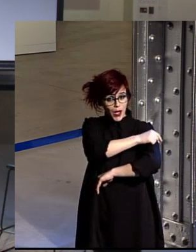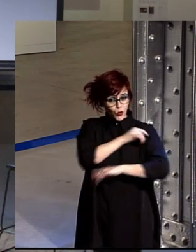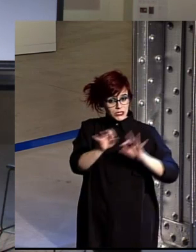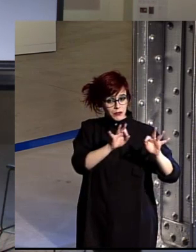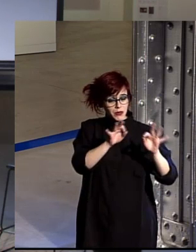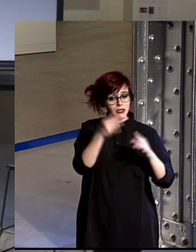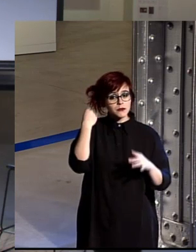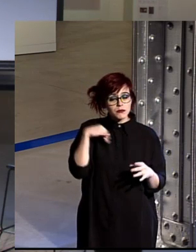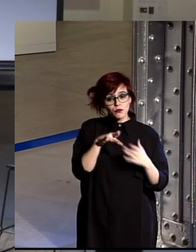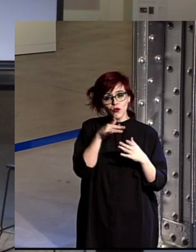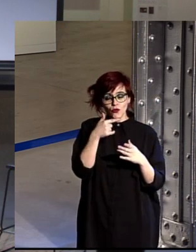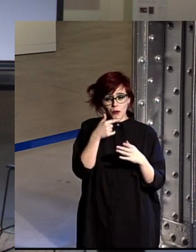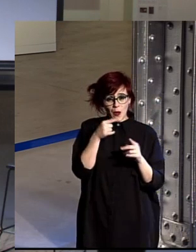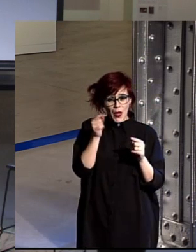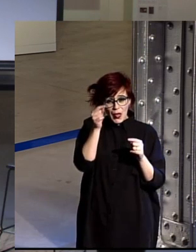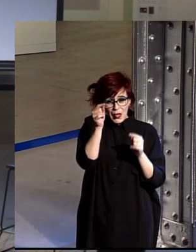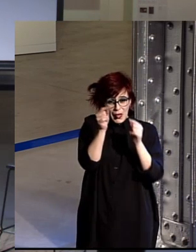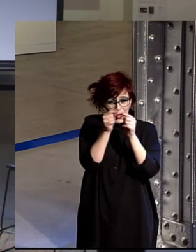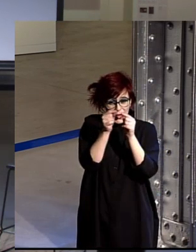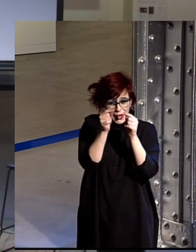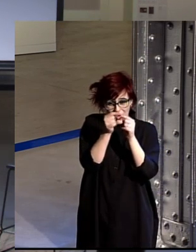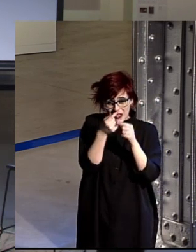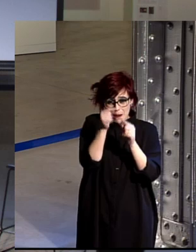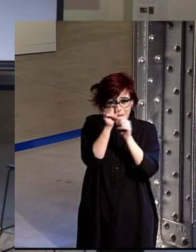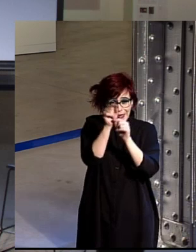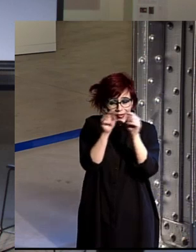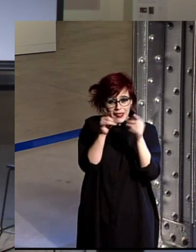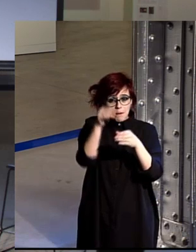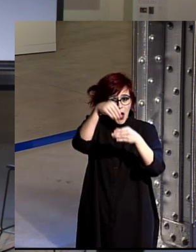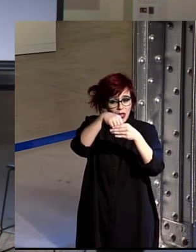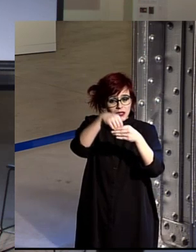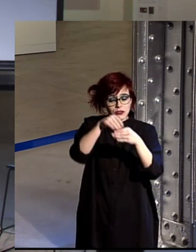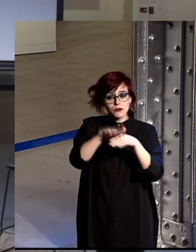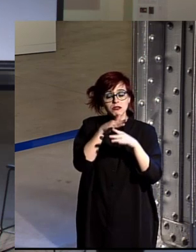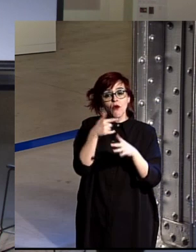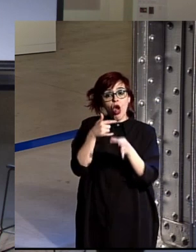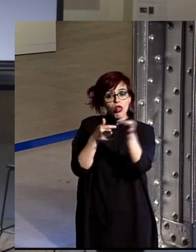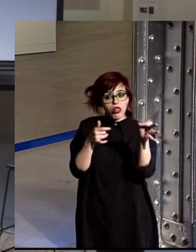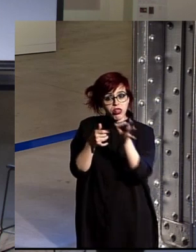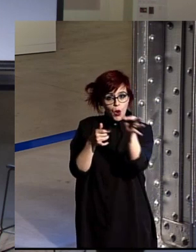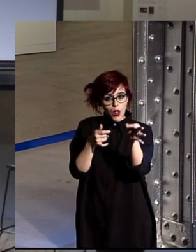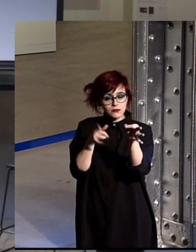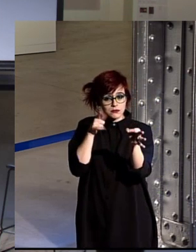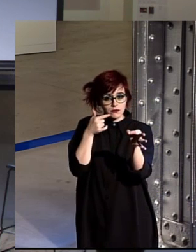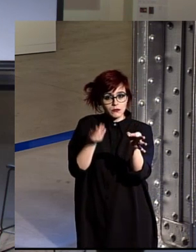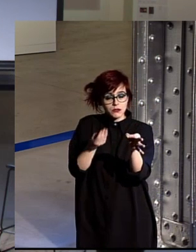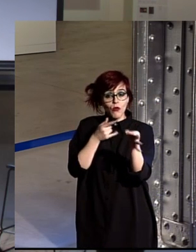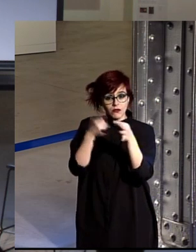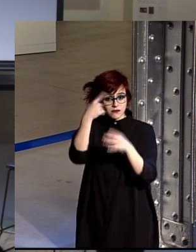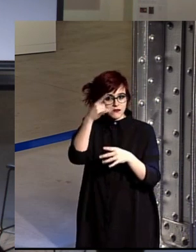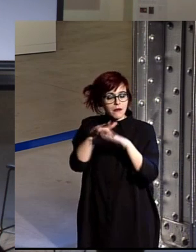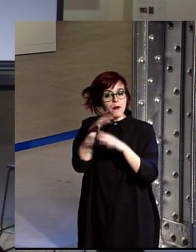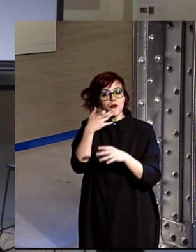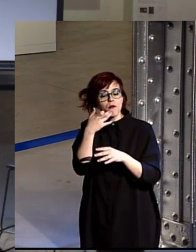como nanocontenedores, tienen dimensiones nanométricas, lo hemos visto antes, para dispensar fármacos en las células. Los virus son especialistas en llegar a las células